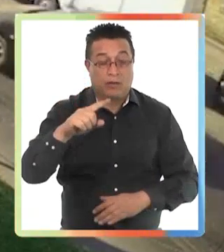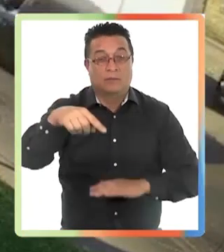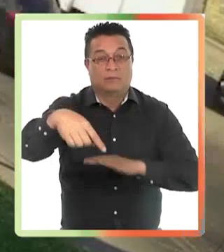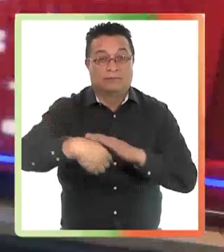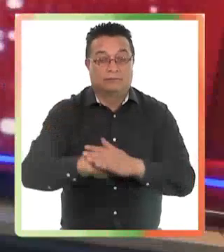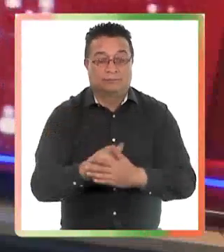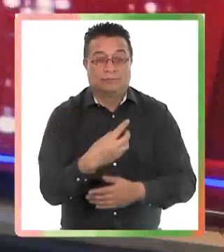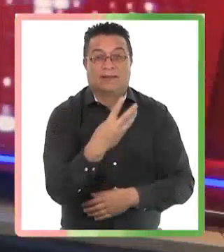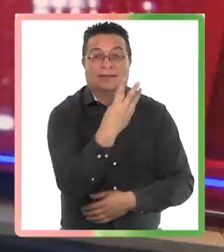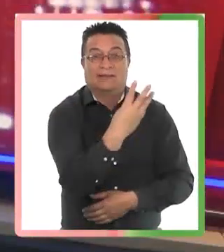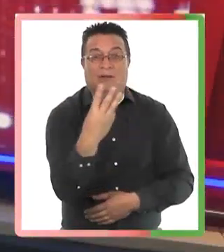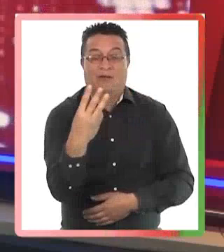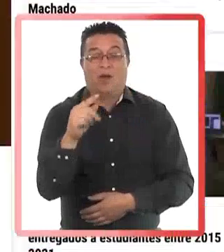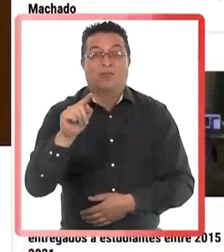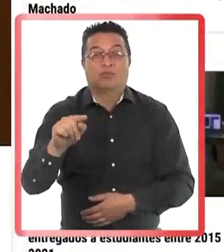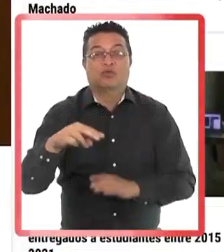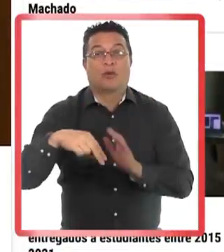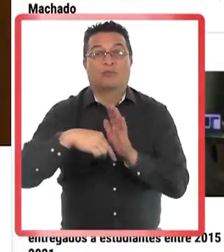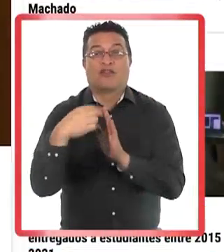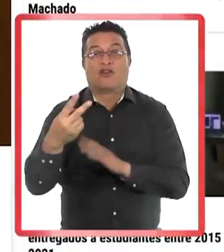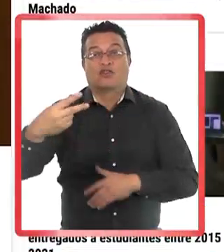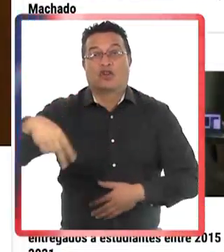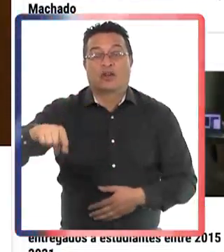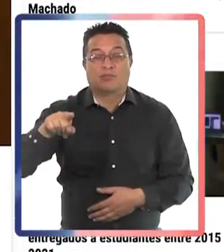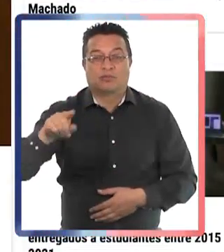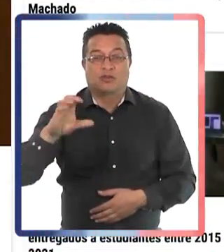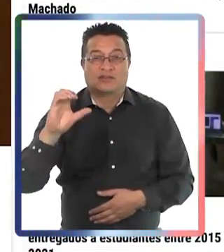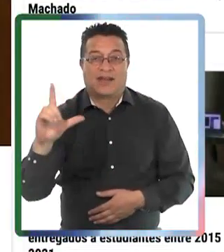despedimos. Y recuerden que pueden visitar nuestra página web